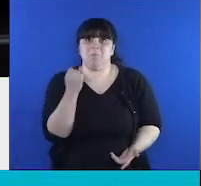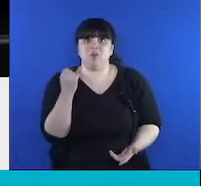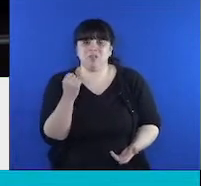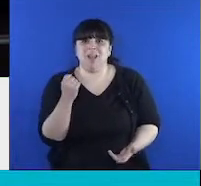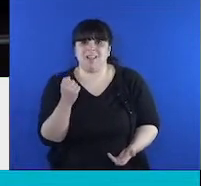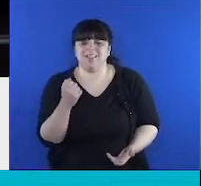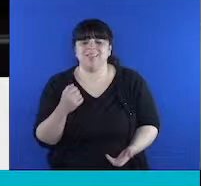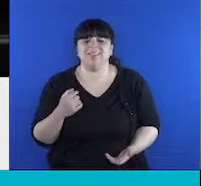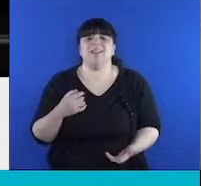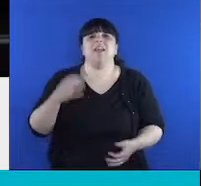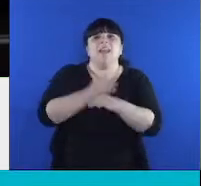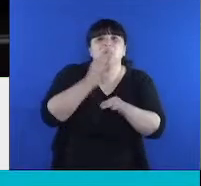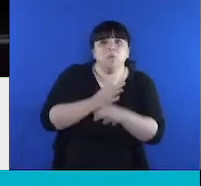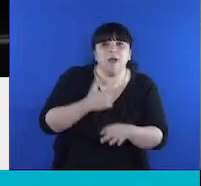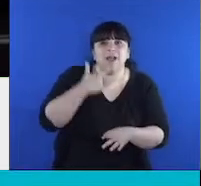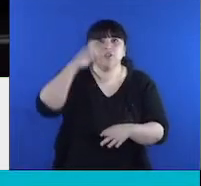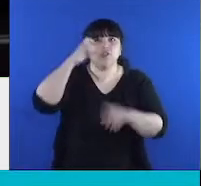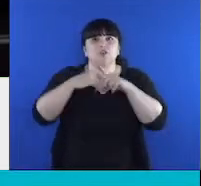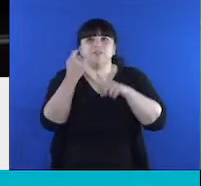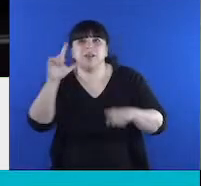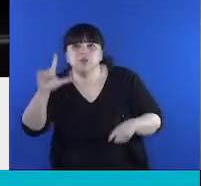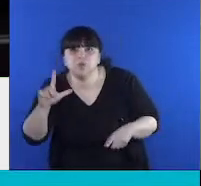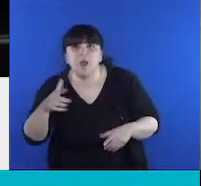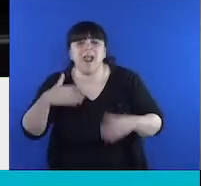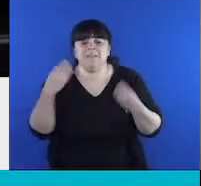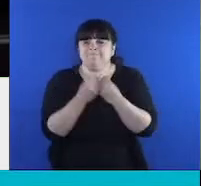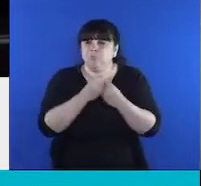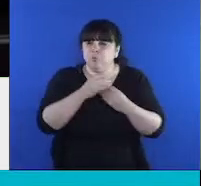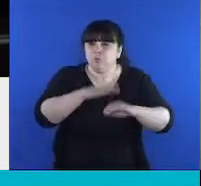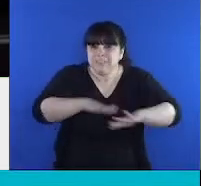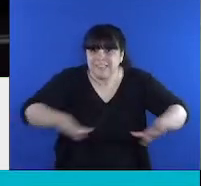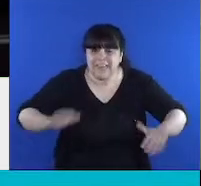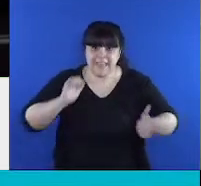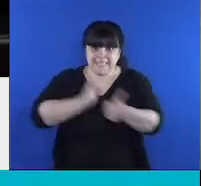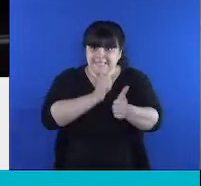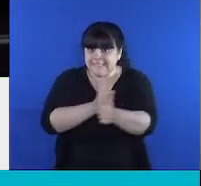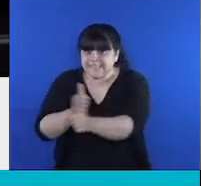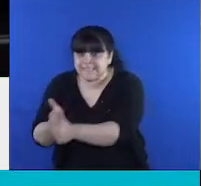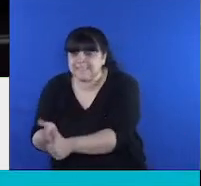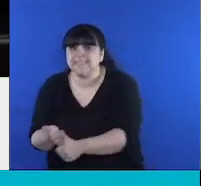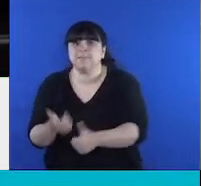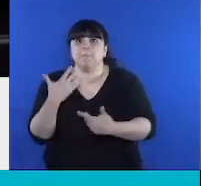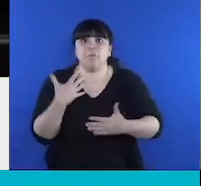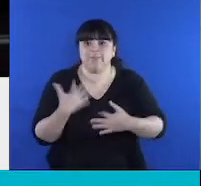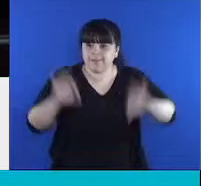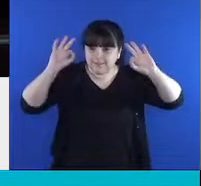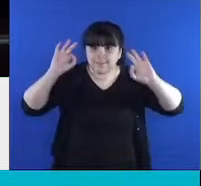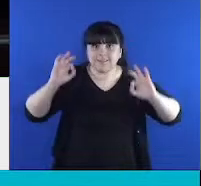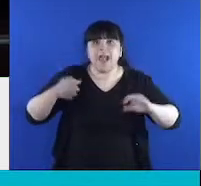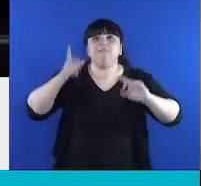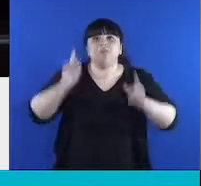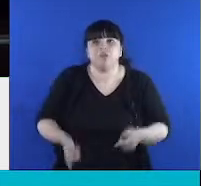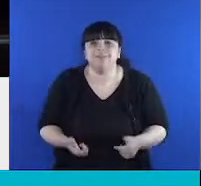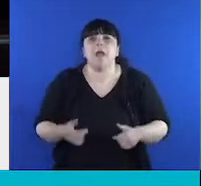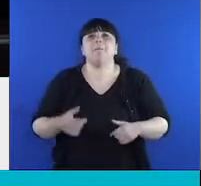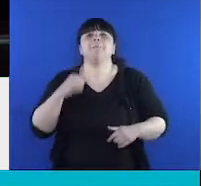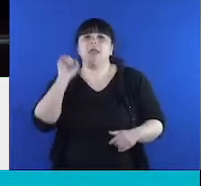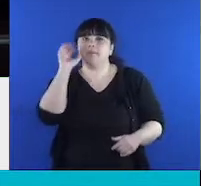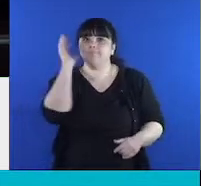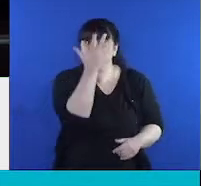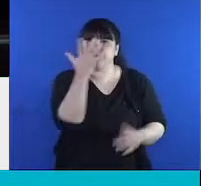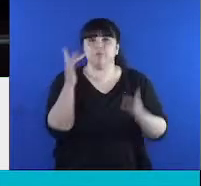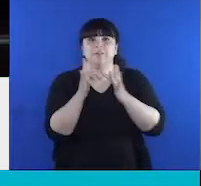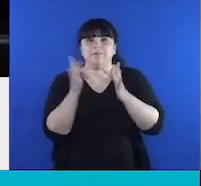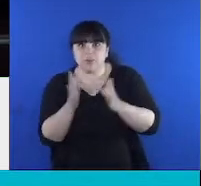Cuántos casos de abusos sexuales puede evitar, cuántos casos de grooming puede evitar, cuántas enfermedades de